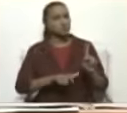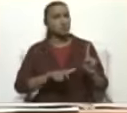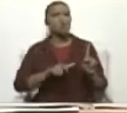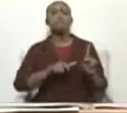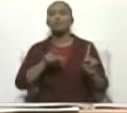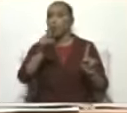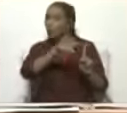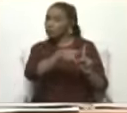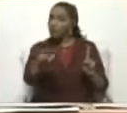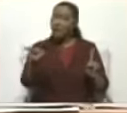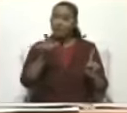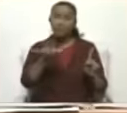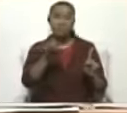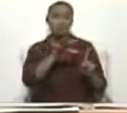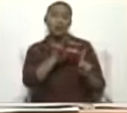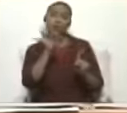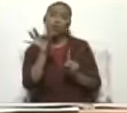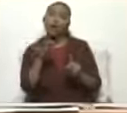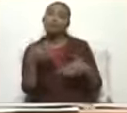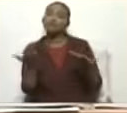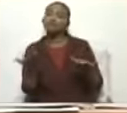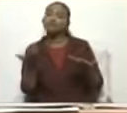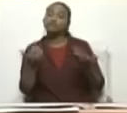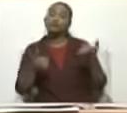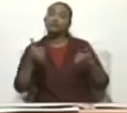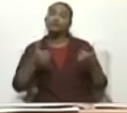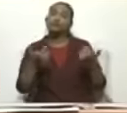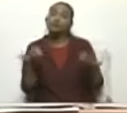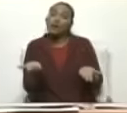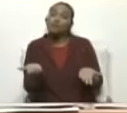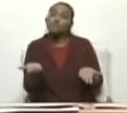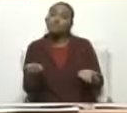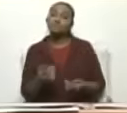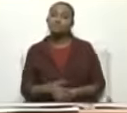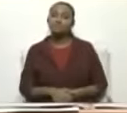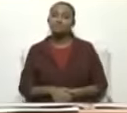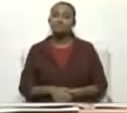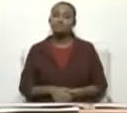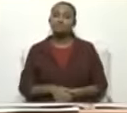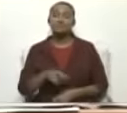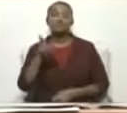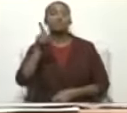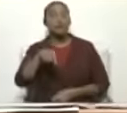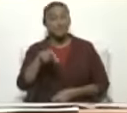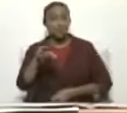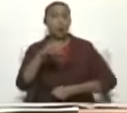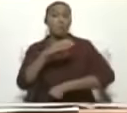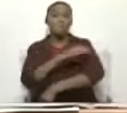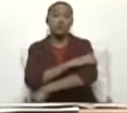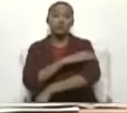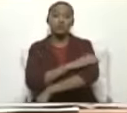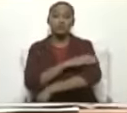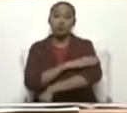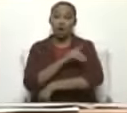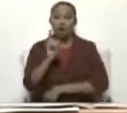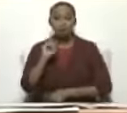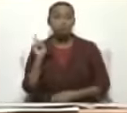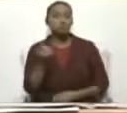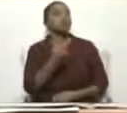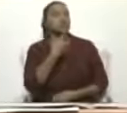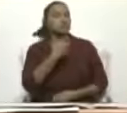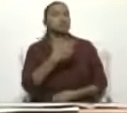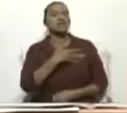pues. Escoja. Hasta la oposición que anda por ahí le conviene que gane Nicolás